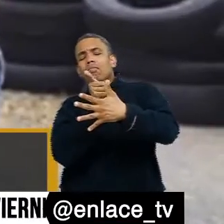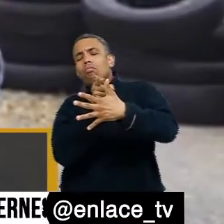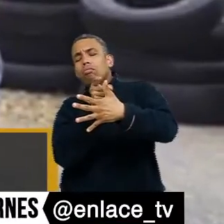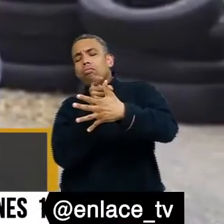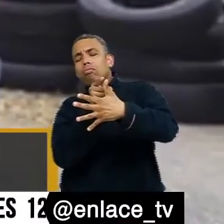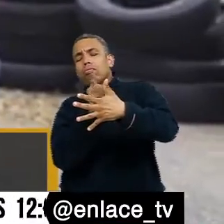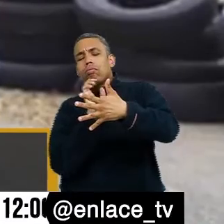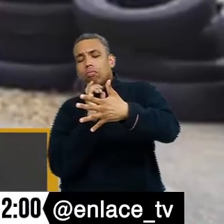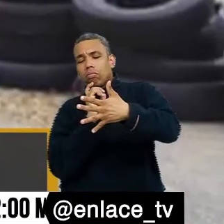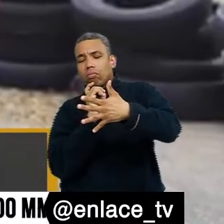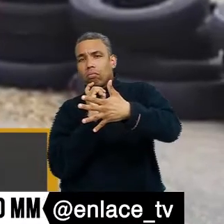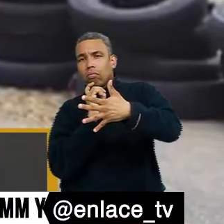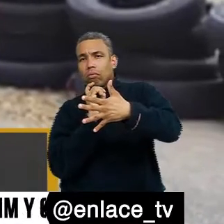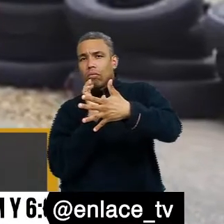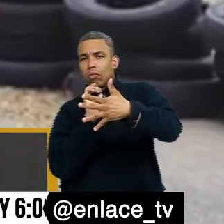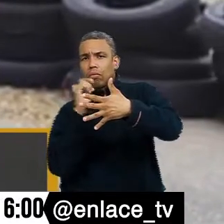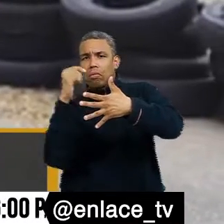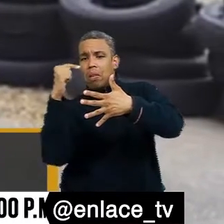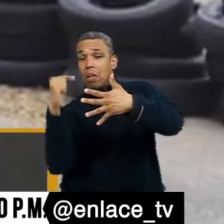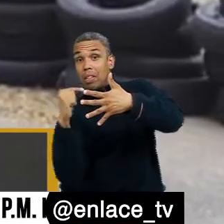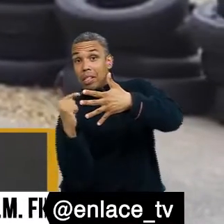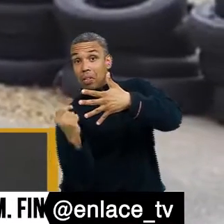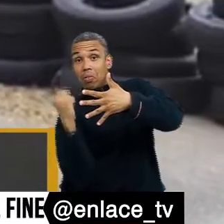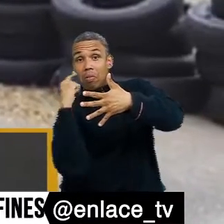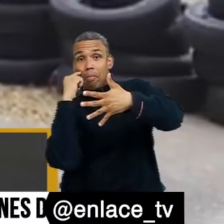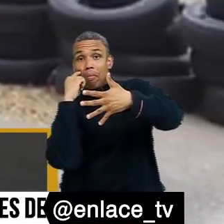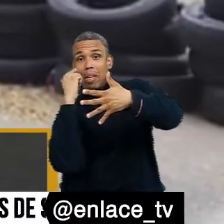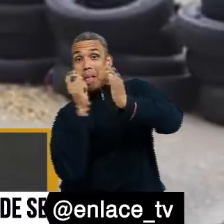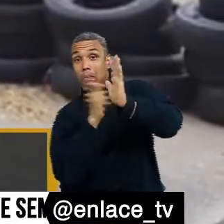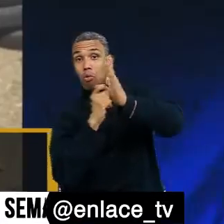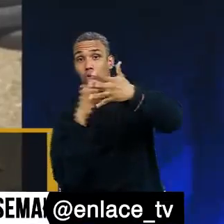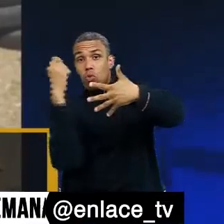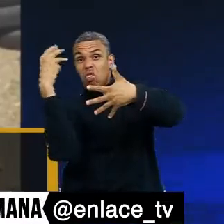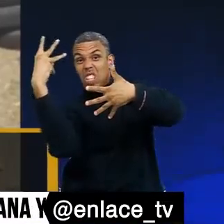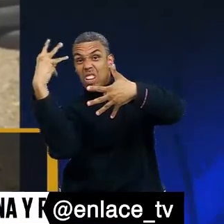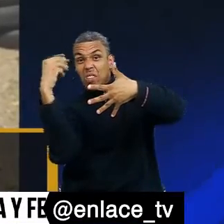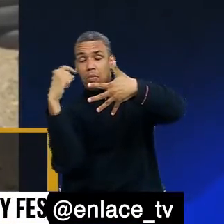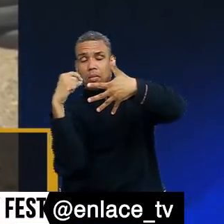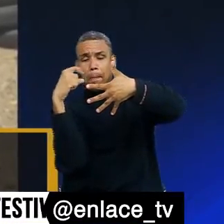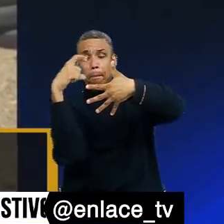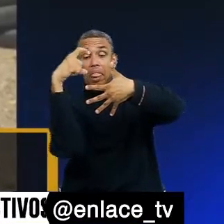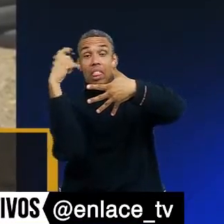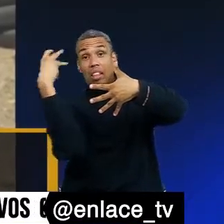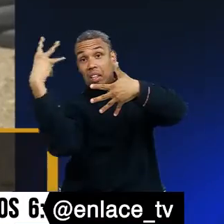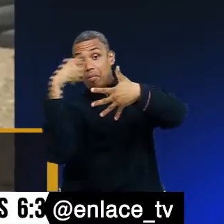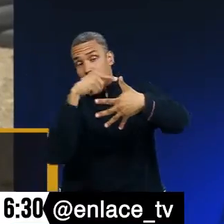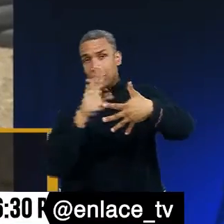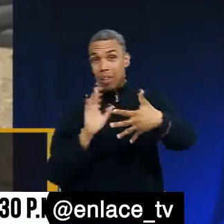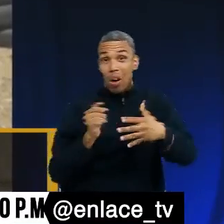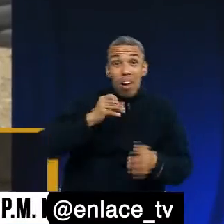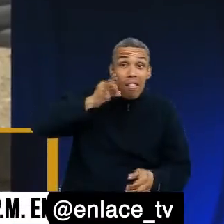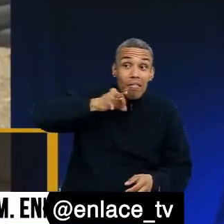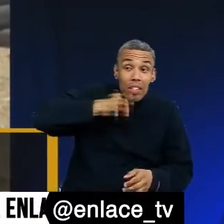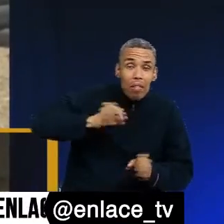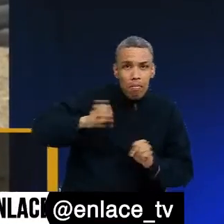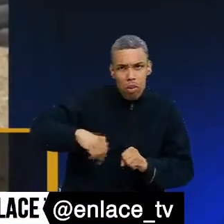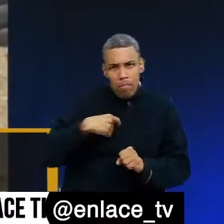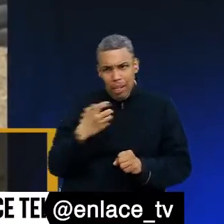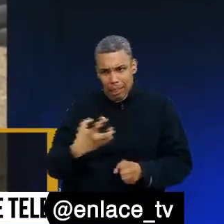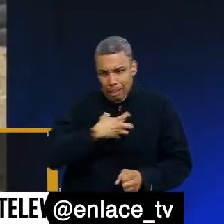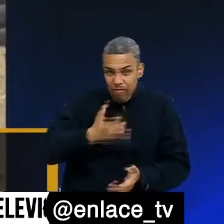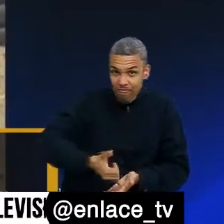en Villavo para poder afianzarnos en el primer lugar y poder aspirar y colocarnos como favoritos para el título, porque